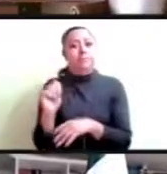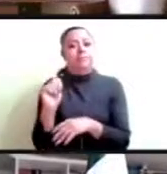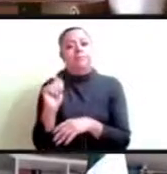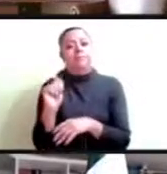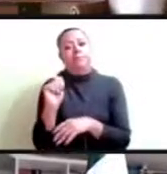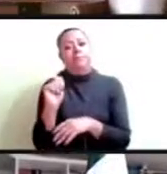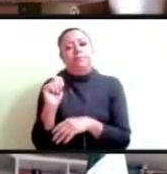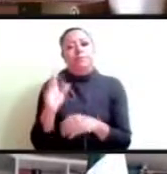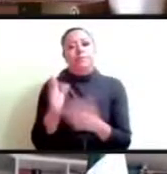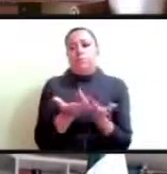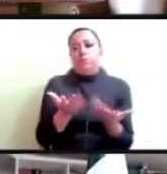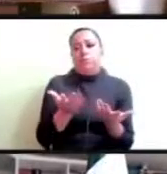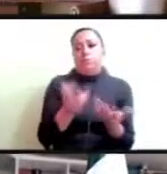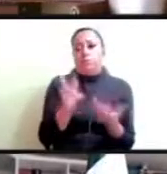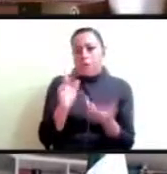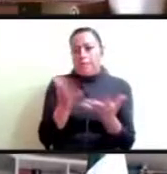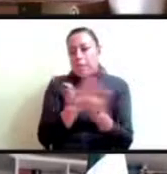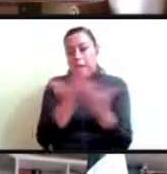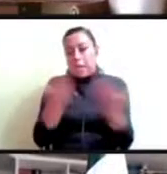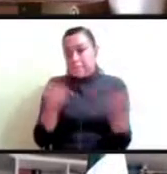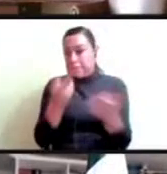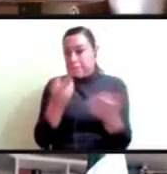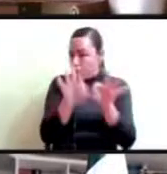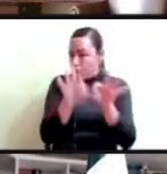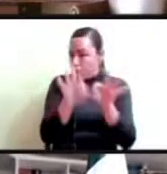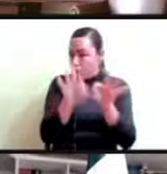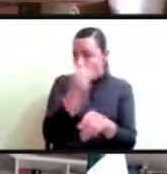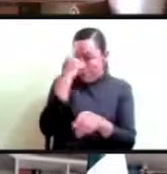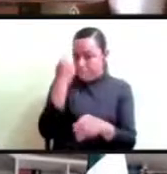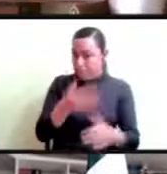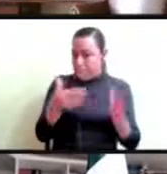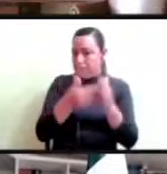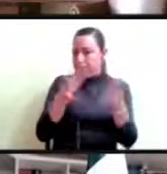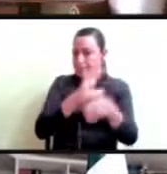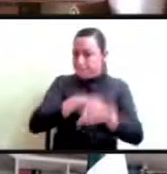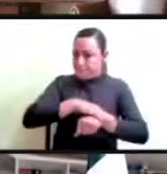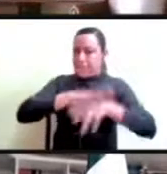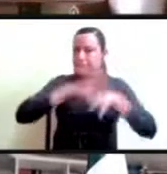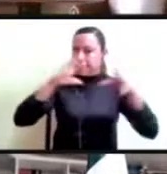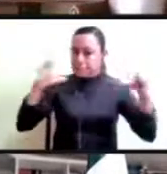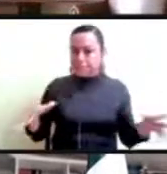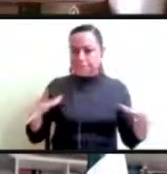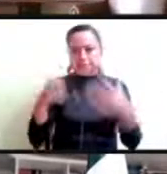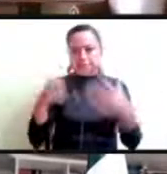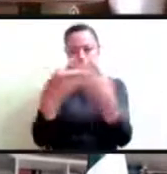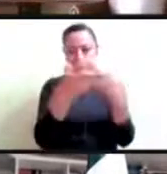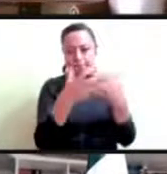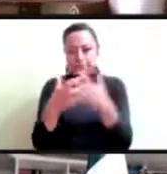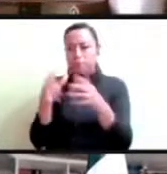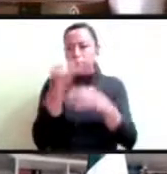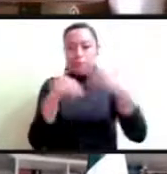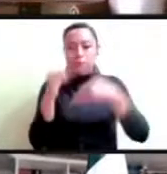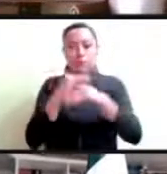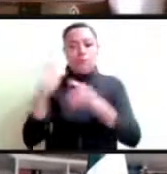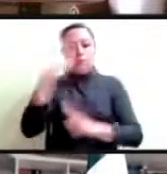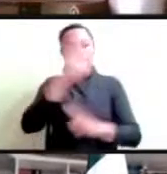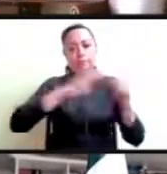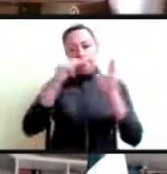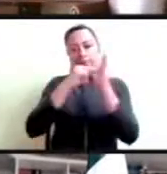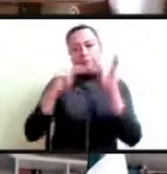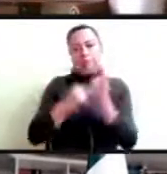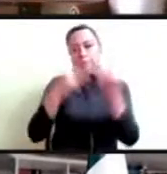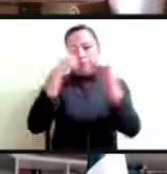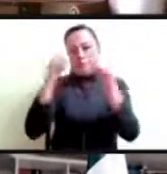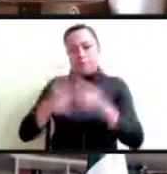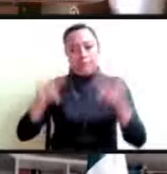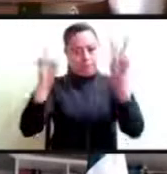para establecer una mayor congruencia, mayor homogeneidad en el ámbito normativo en los diferentes temas que nos